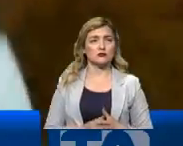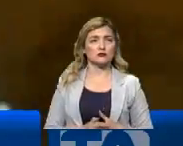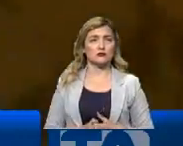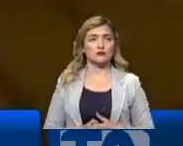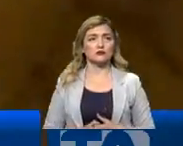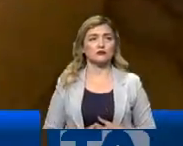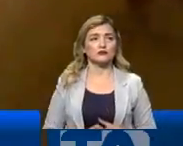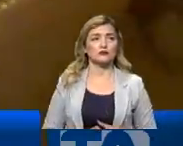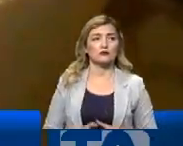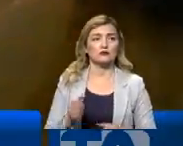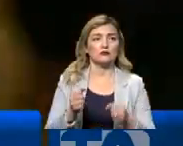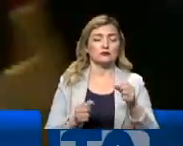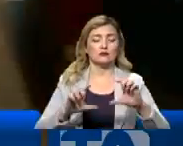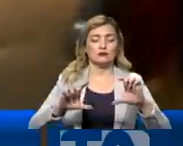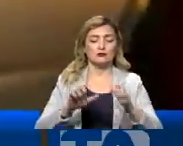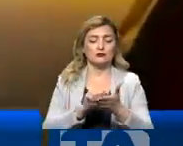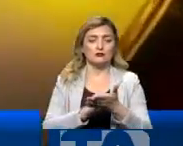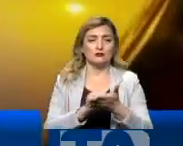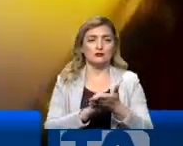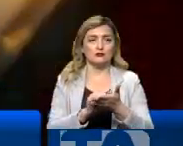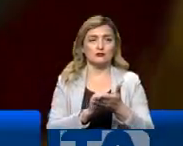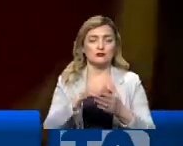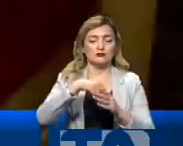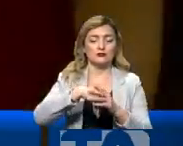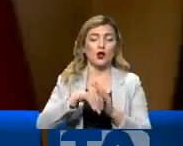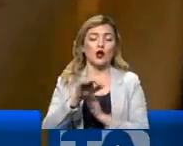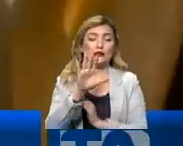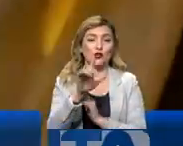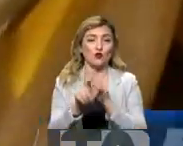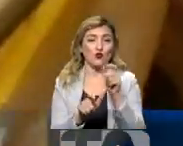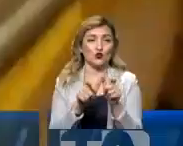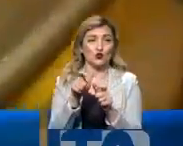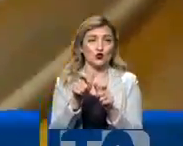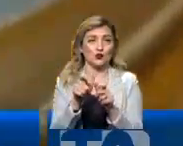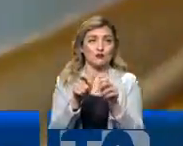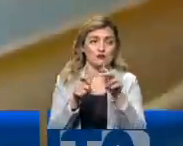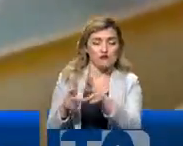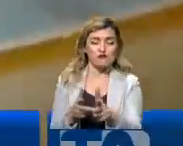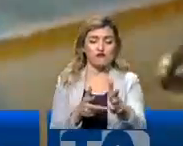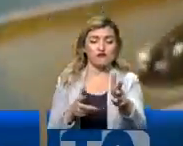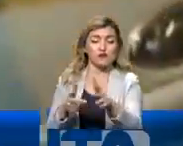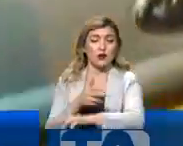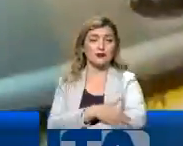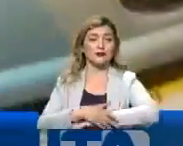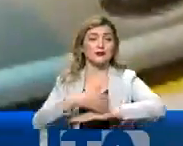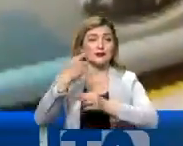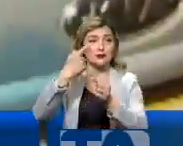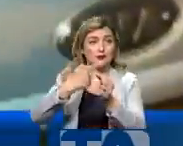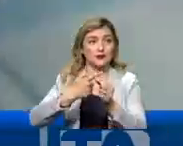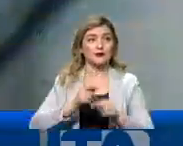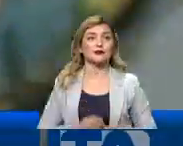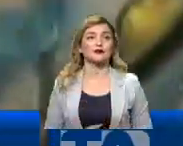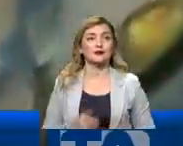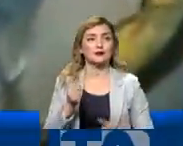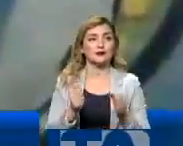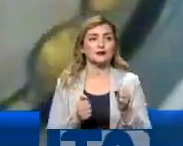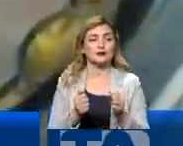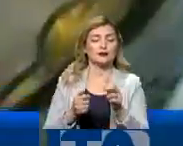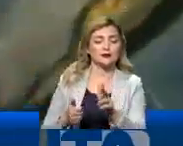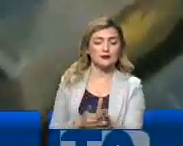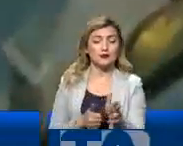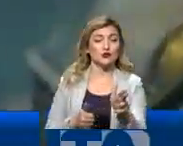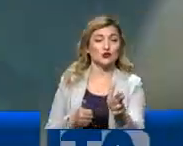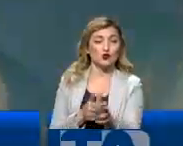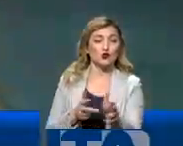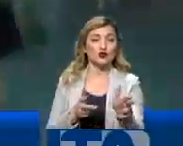En este vehículo con placas adulteradas circulaban 5 individuos durante una persecución en las calles de la capital. El vehículo que les perseguía era de